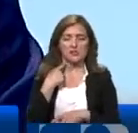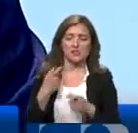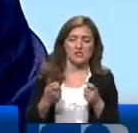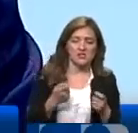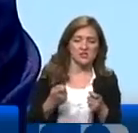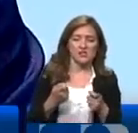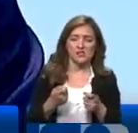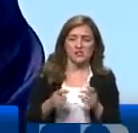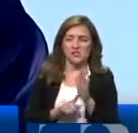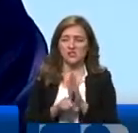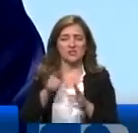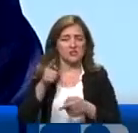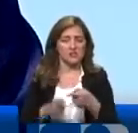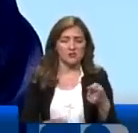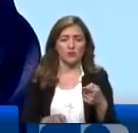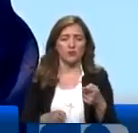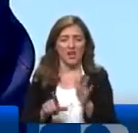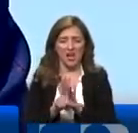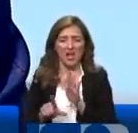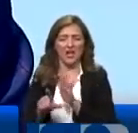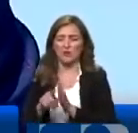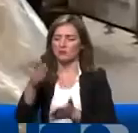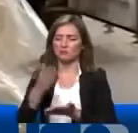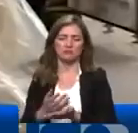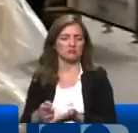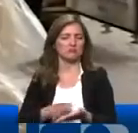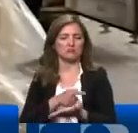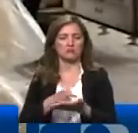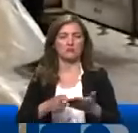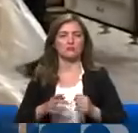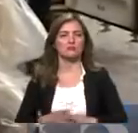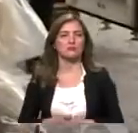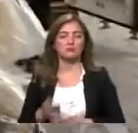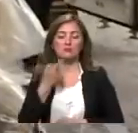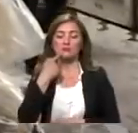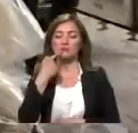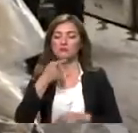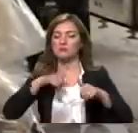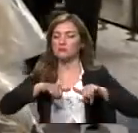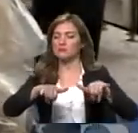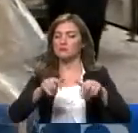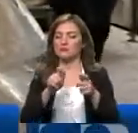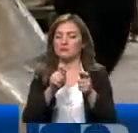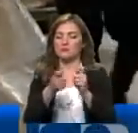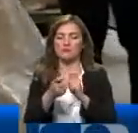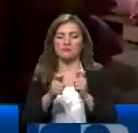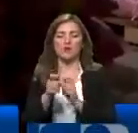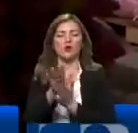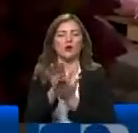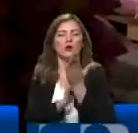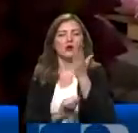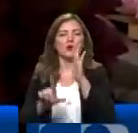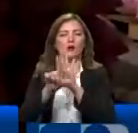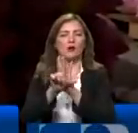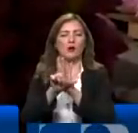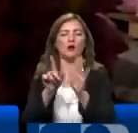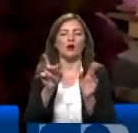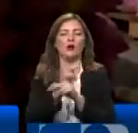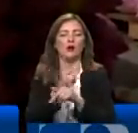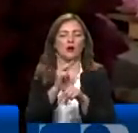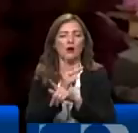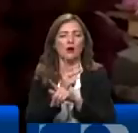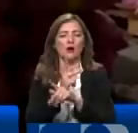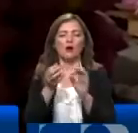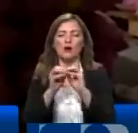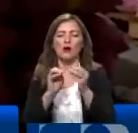les impiden desarrollar sus actividades de manera normal. El funcionario adelantó que continúan los ajustes en el proyecto de ley de productividad